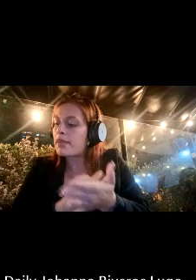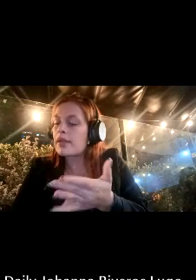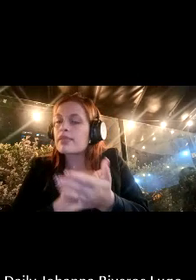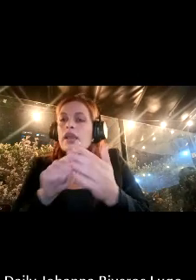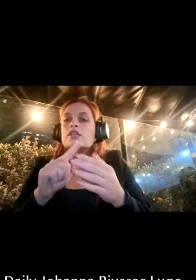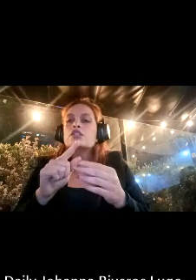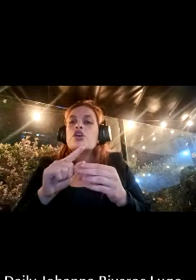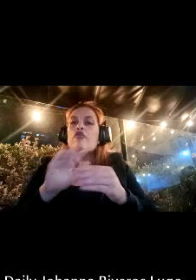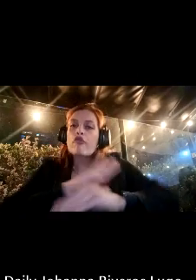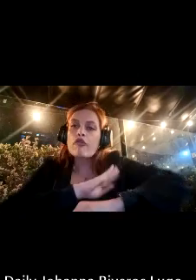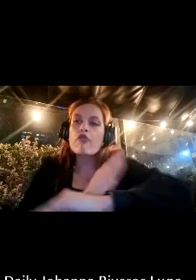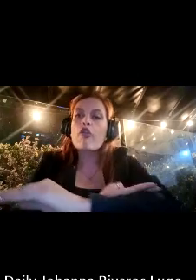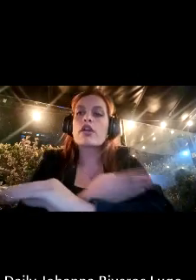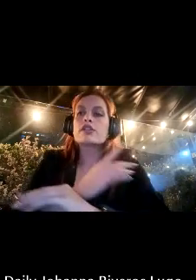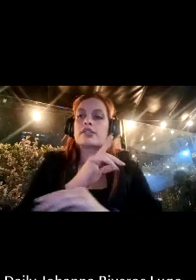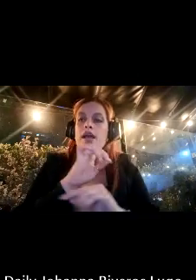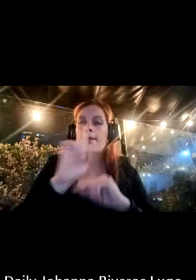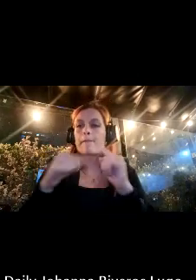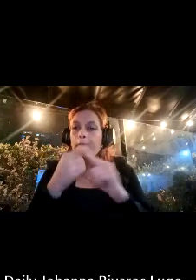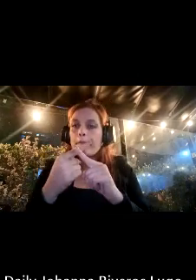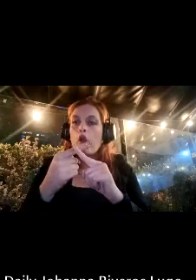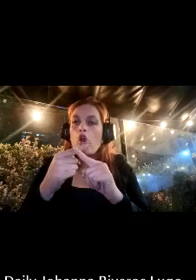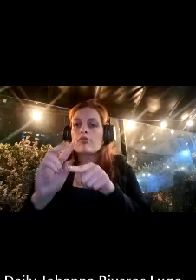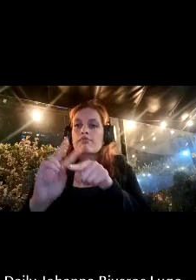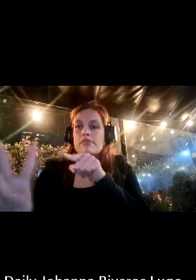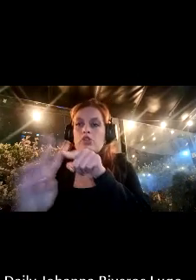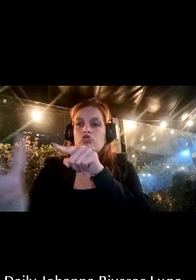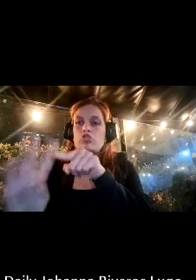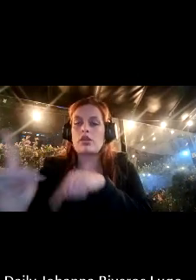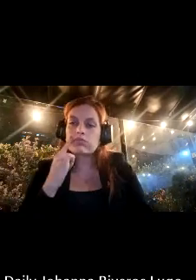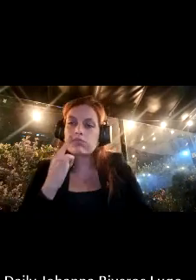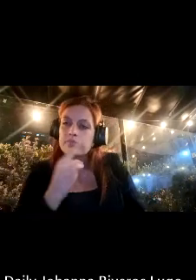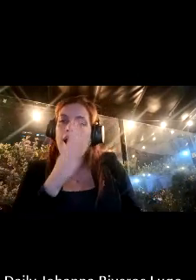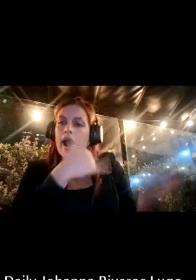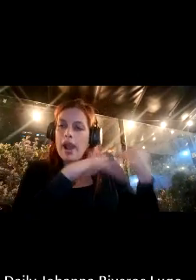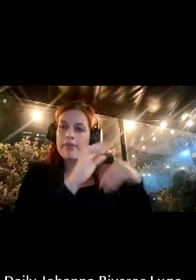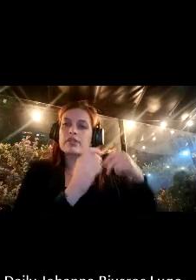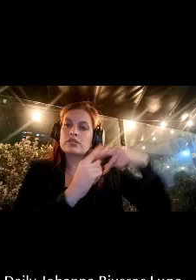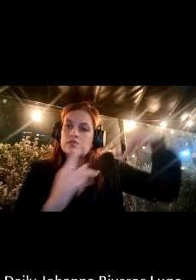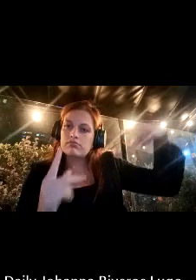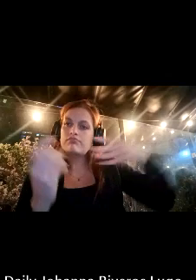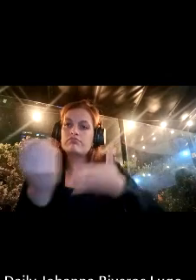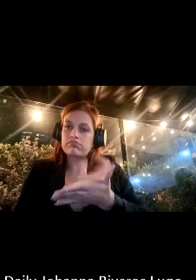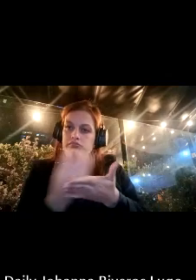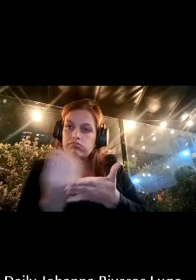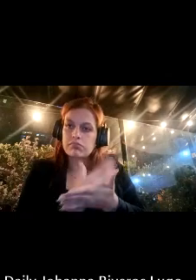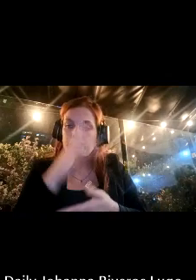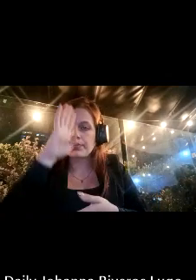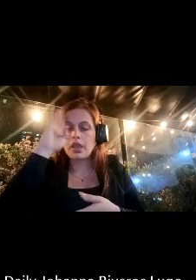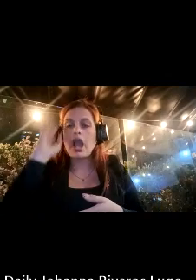que estábamos viendo en las diapositivas. Entonces, esto lo podemos aplicar ¿en qué? En la programación